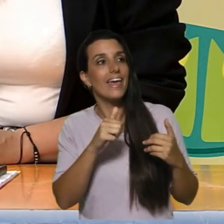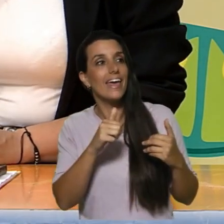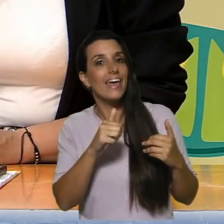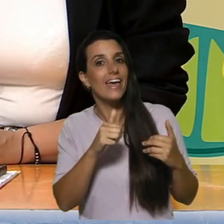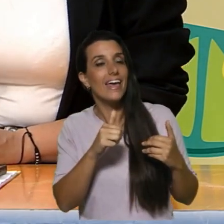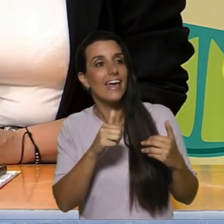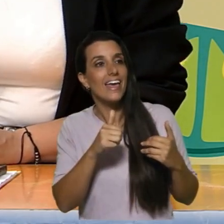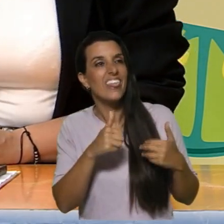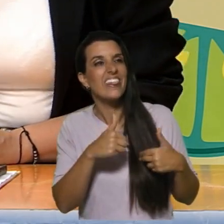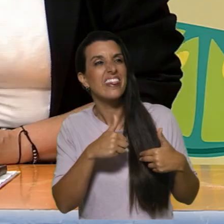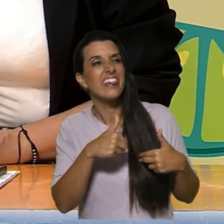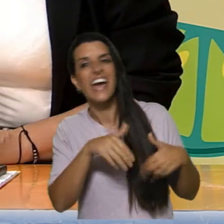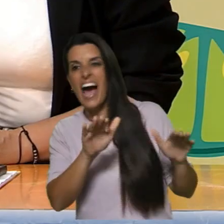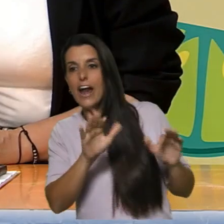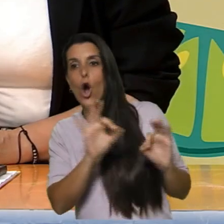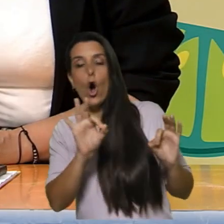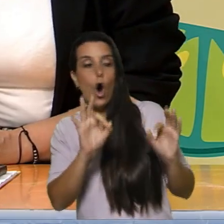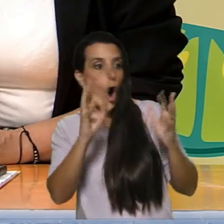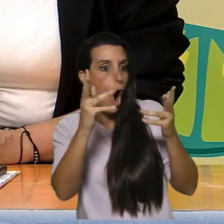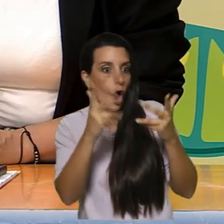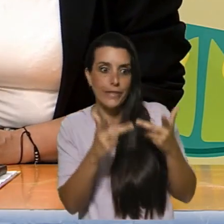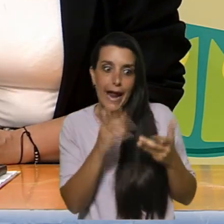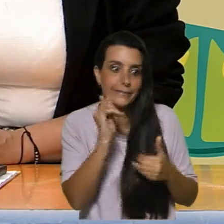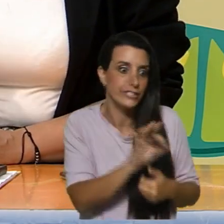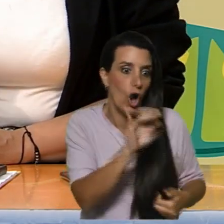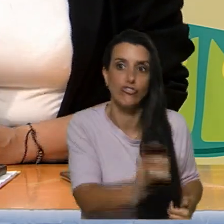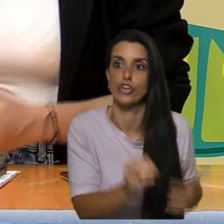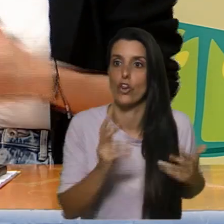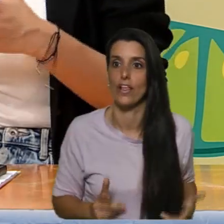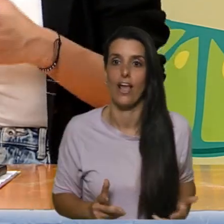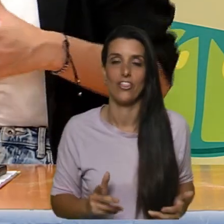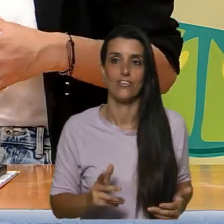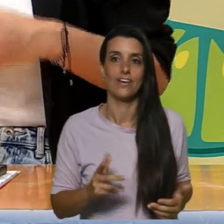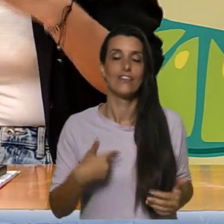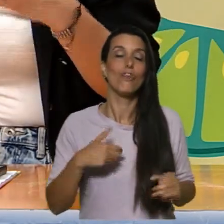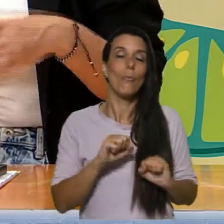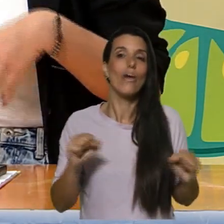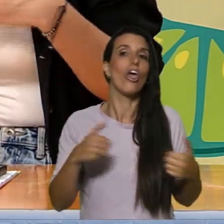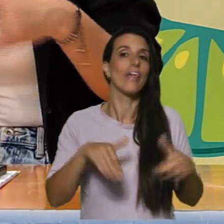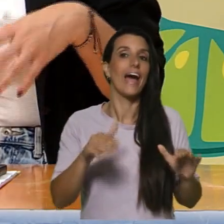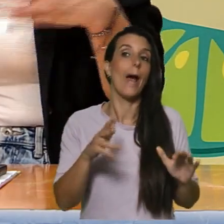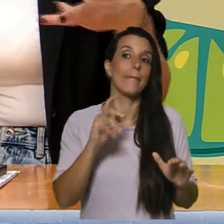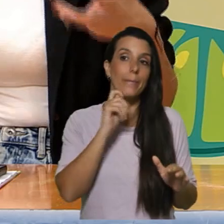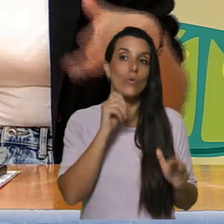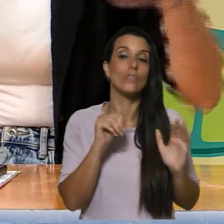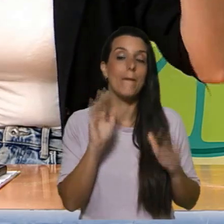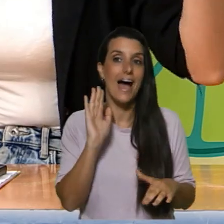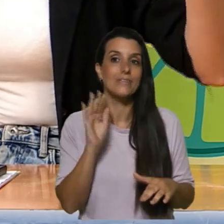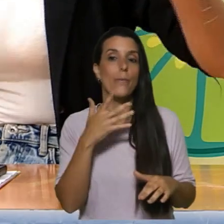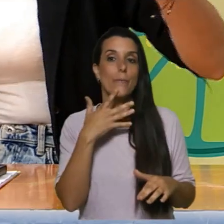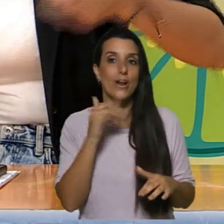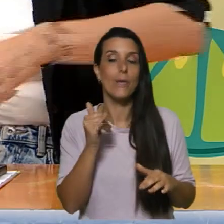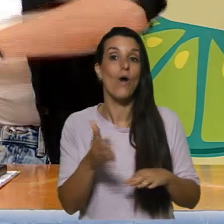Ante una circunstancia. No, poder, porque hay cosas, si no es obsesión, que uno no, claro. Ahí a dónde, ahí a dónde. Yo puedo, a dónde prefiero, ya tengo como la constancia